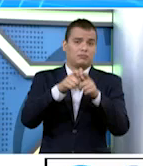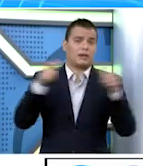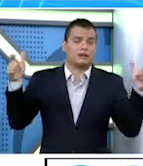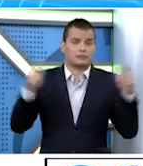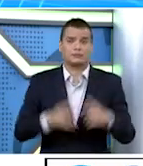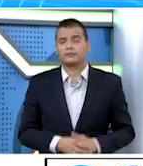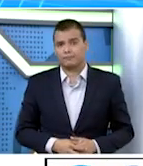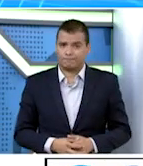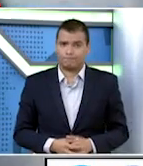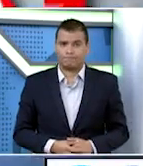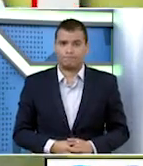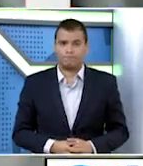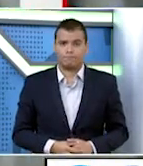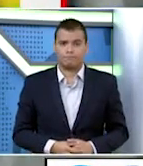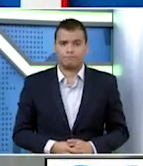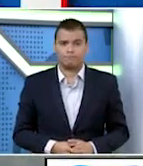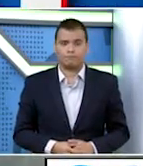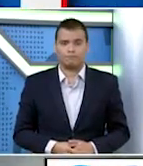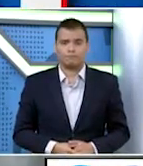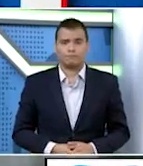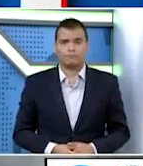todo el país.